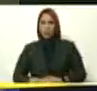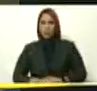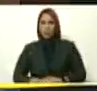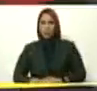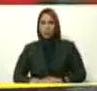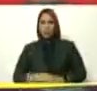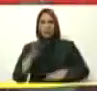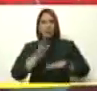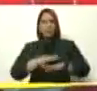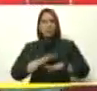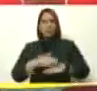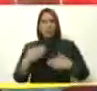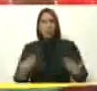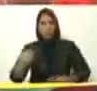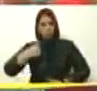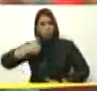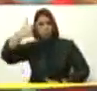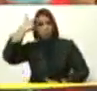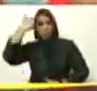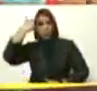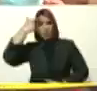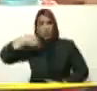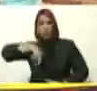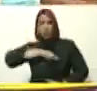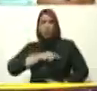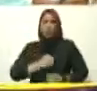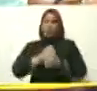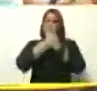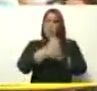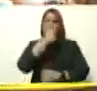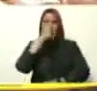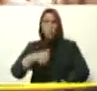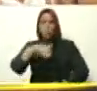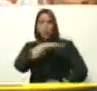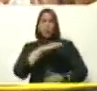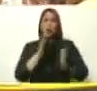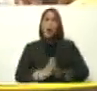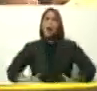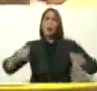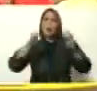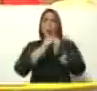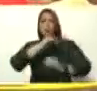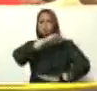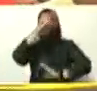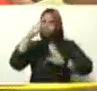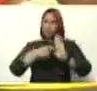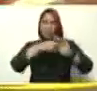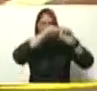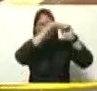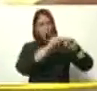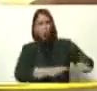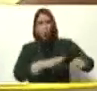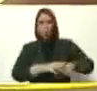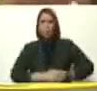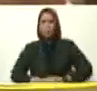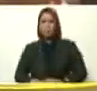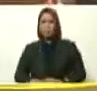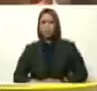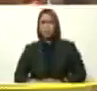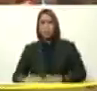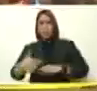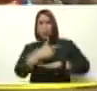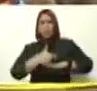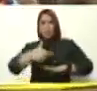Y porque yo sabía que nuestro amado pueblo de Anzoátegui estaba totalmente abandonado de